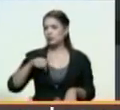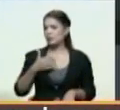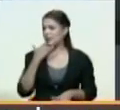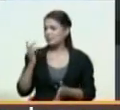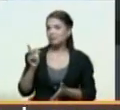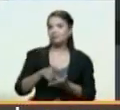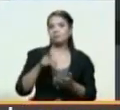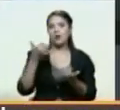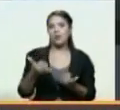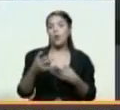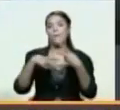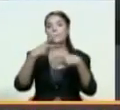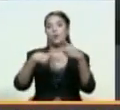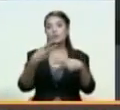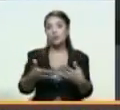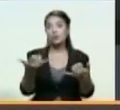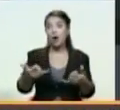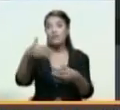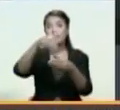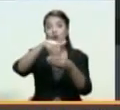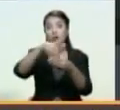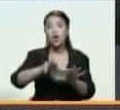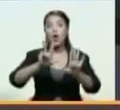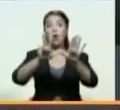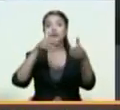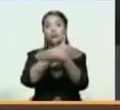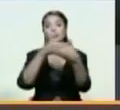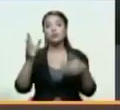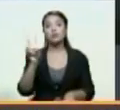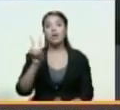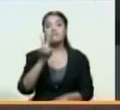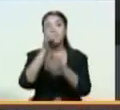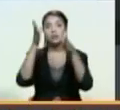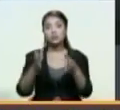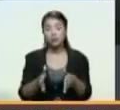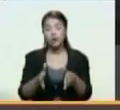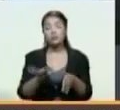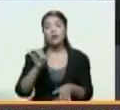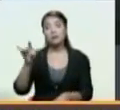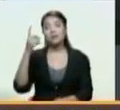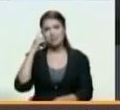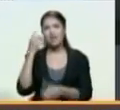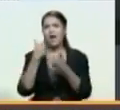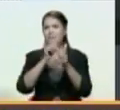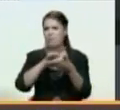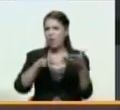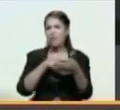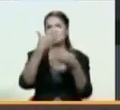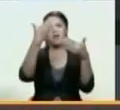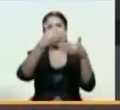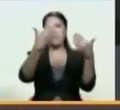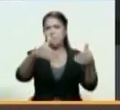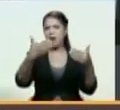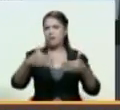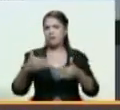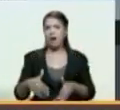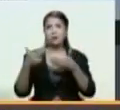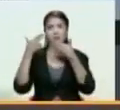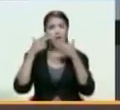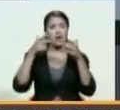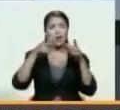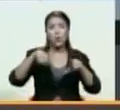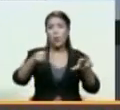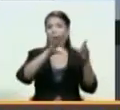decía, de un proceso en el cual votaron 8 millones de venezolanos, habiendo ese día violencia, barricadas, secuestros,